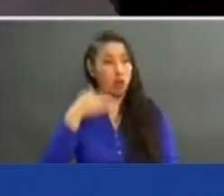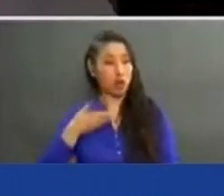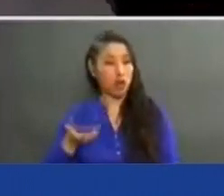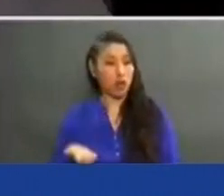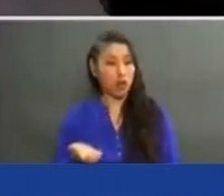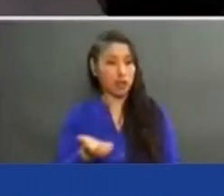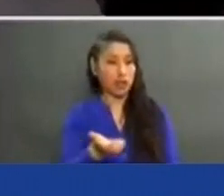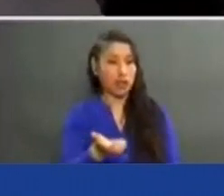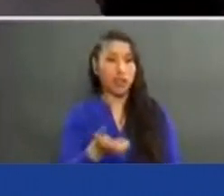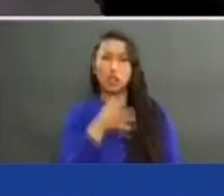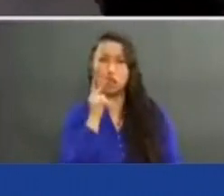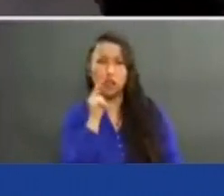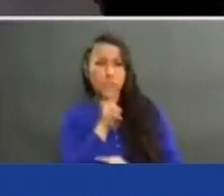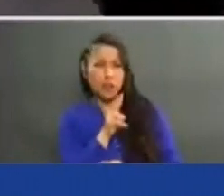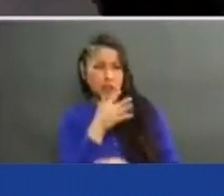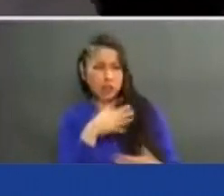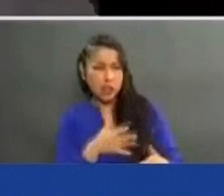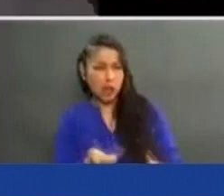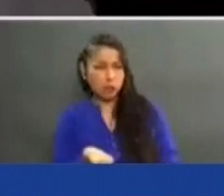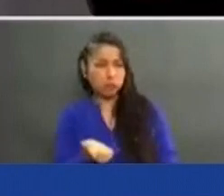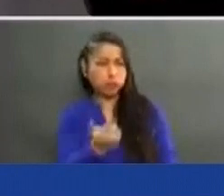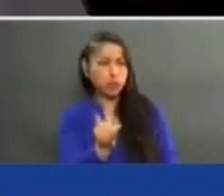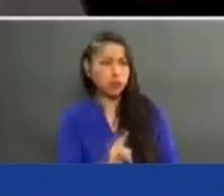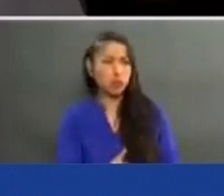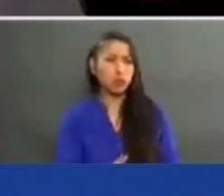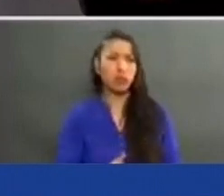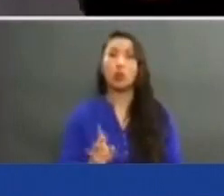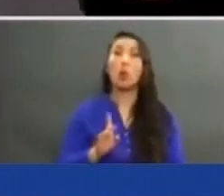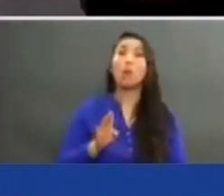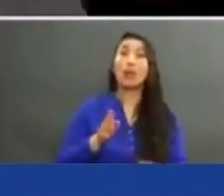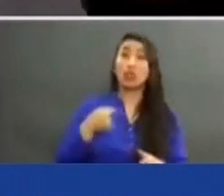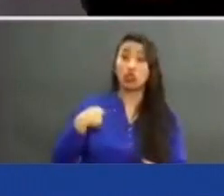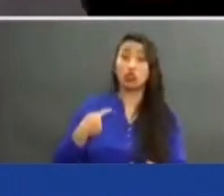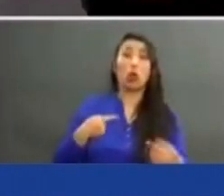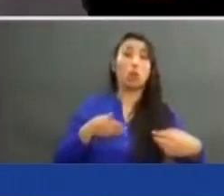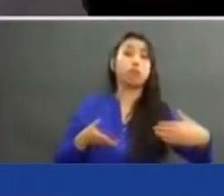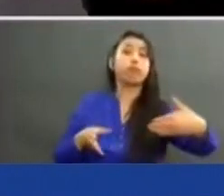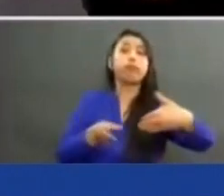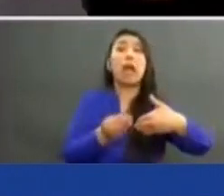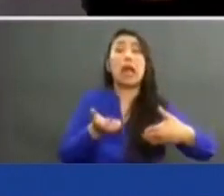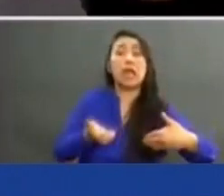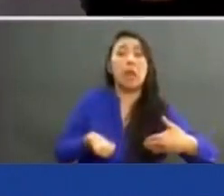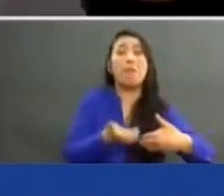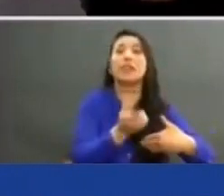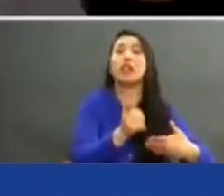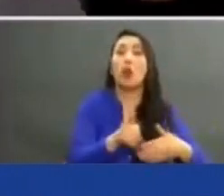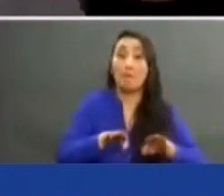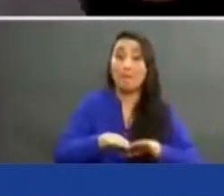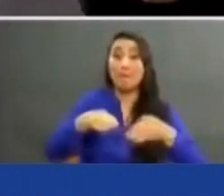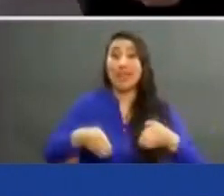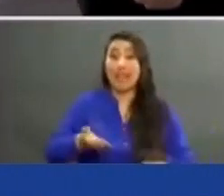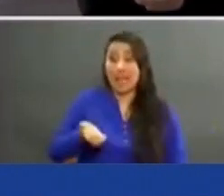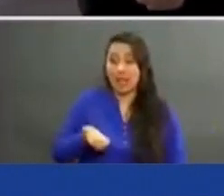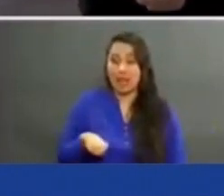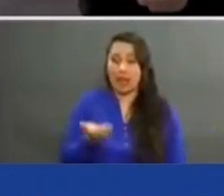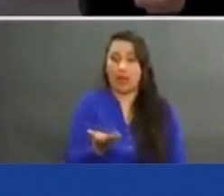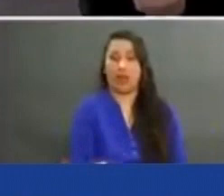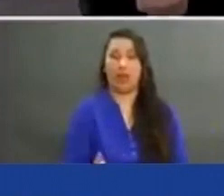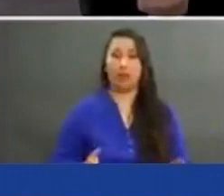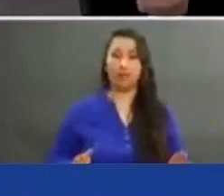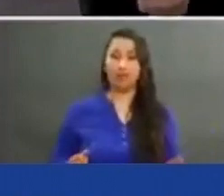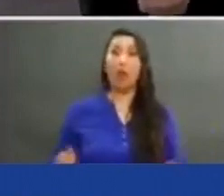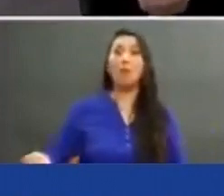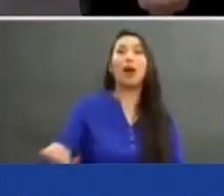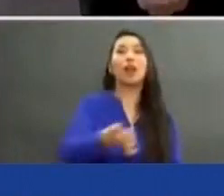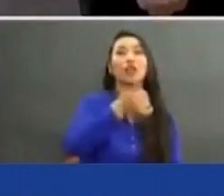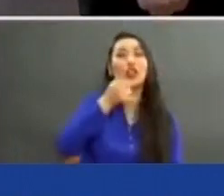años. Ya diversas figuras públicas y políticas han expresado sus lamentos y condolencias. Sebastián Piñera como presidente tuvo varios hitos,